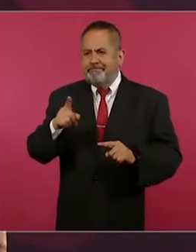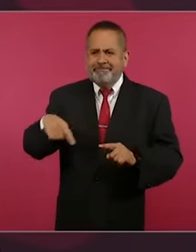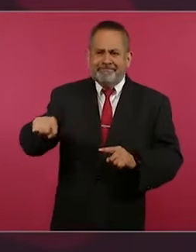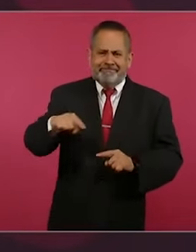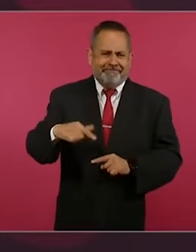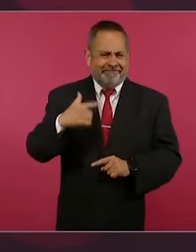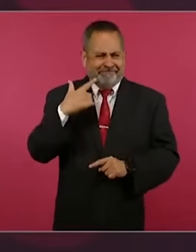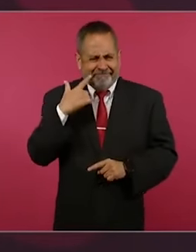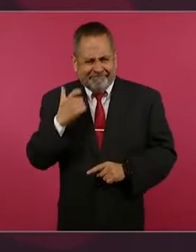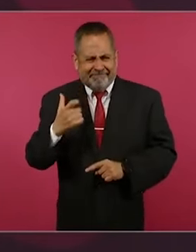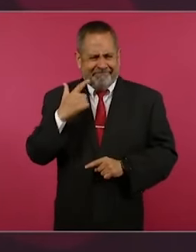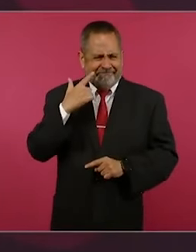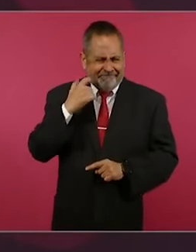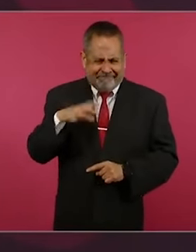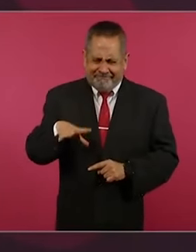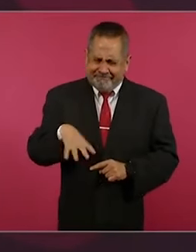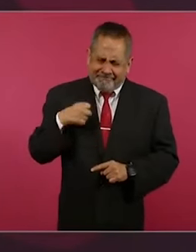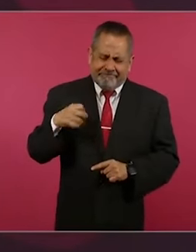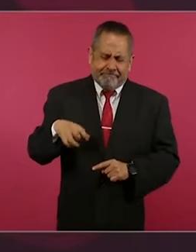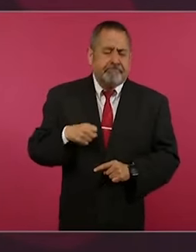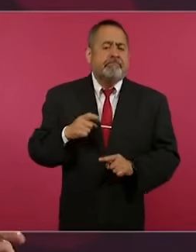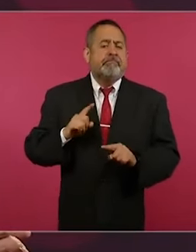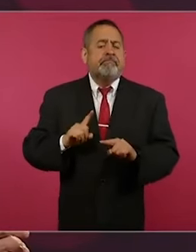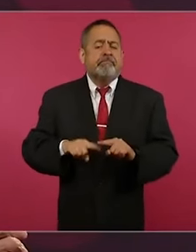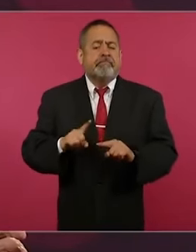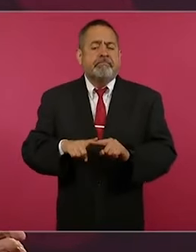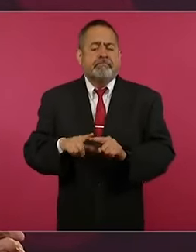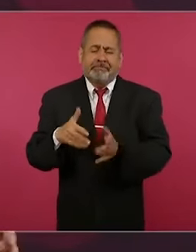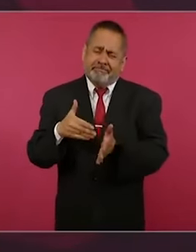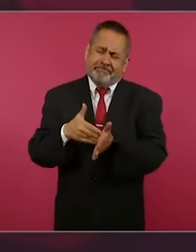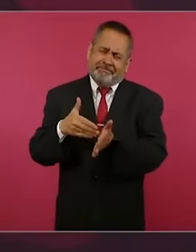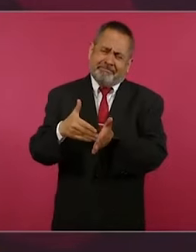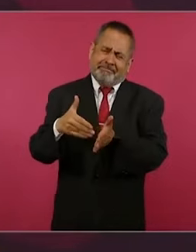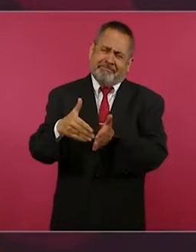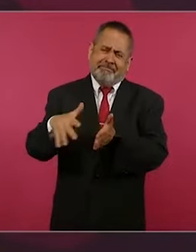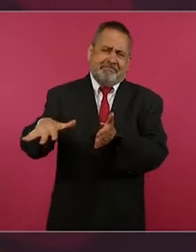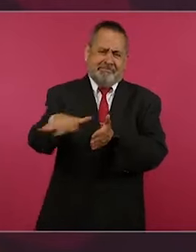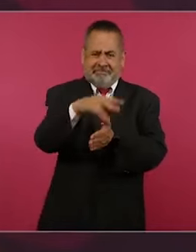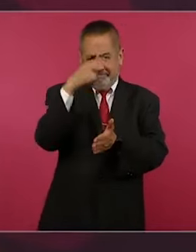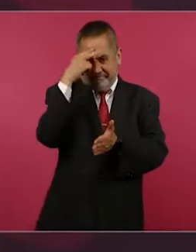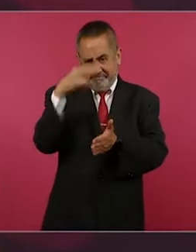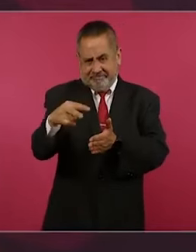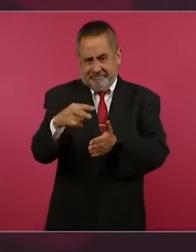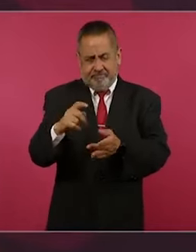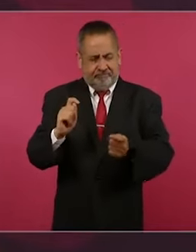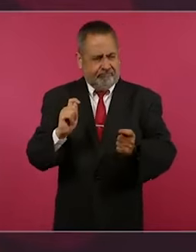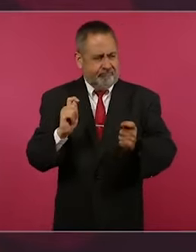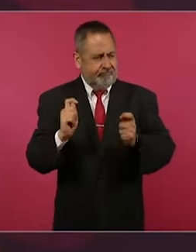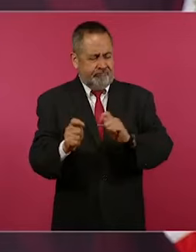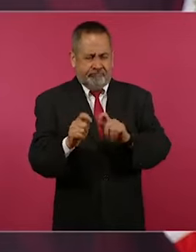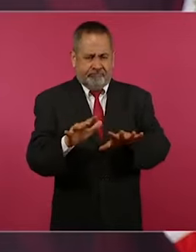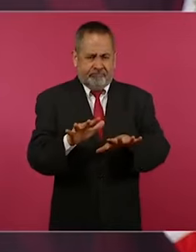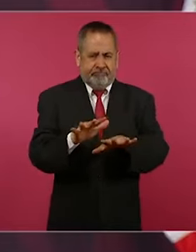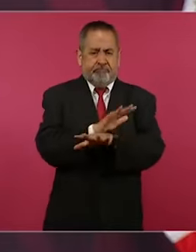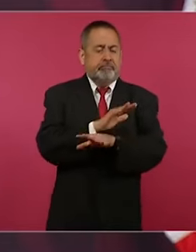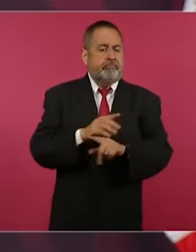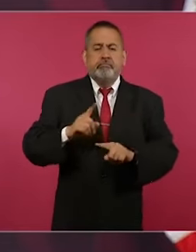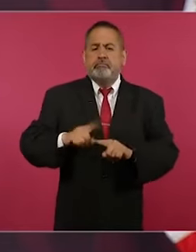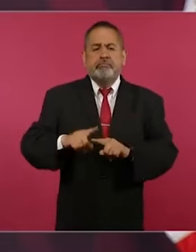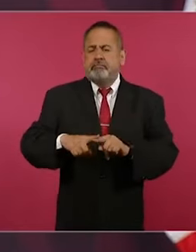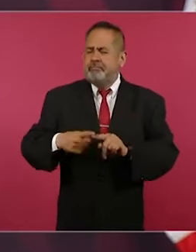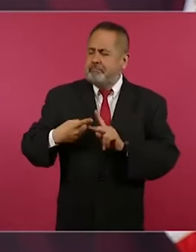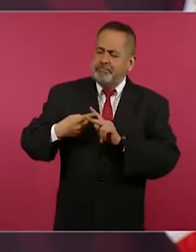de millones de mexicanos. Esta es una transformación que se inició